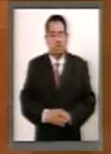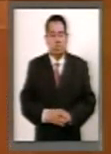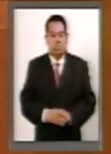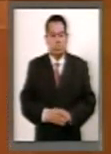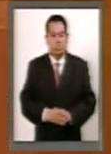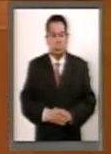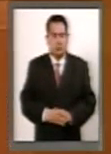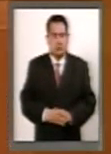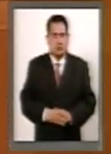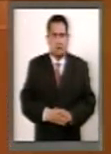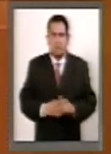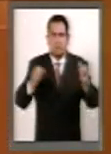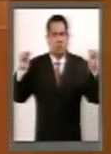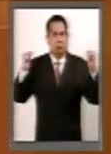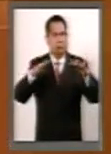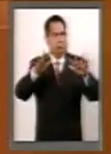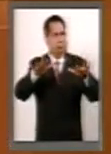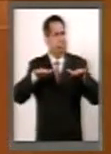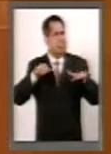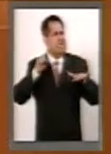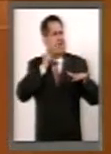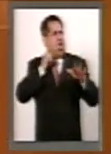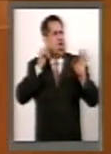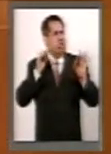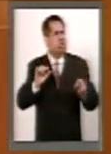distinguida Asamblea Senatorial,